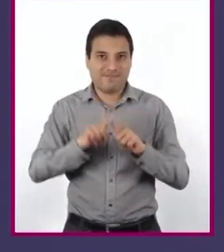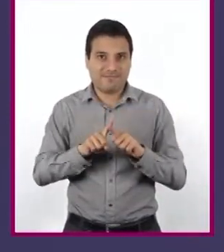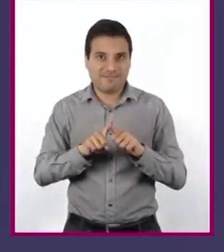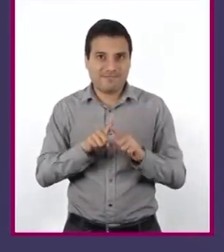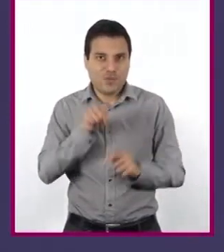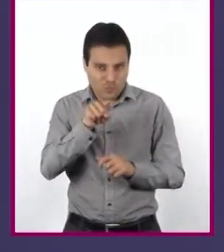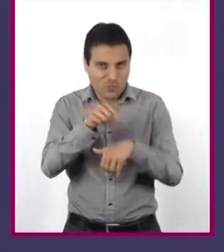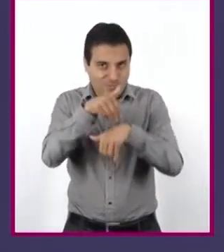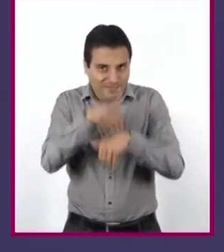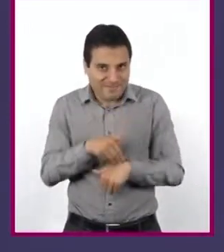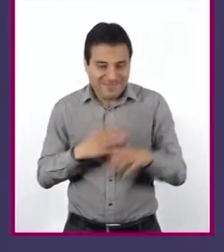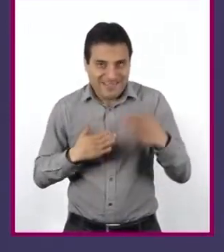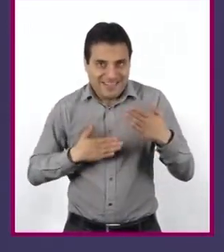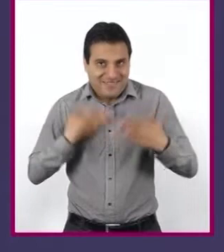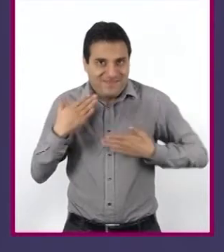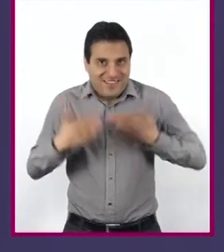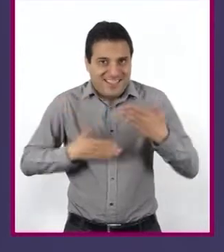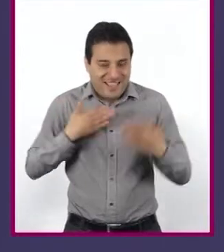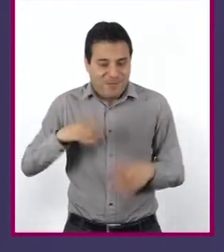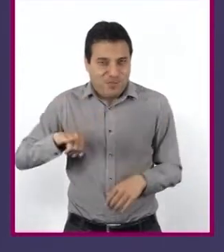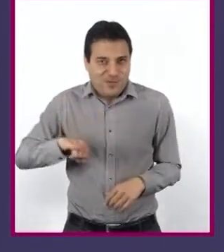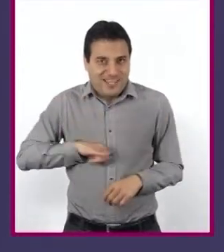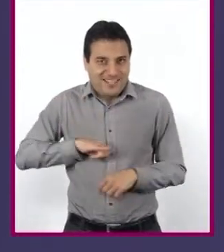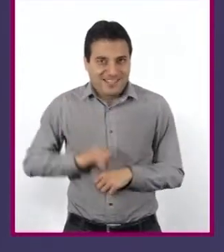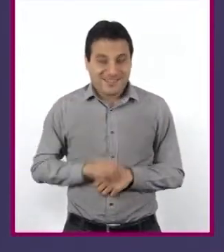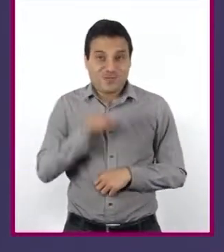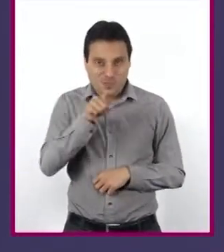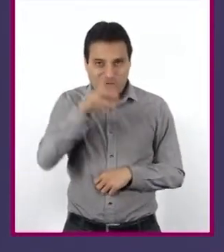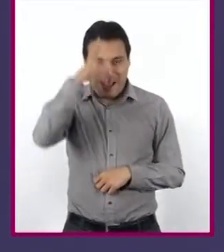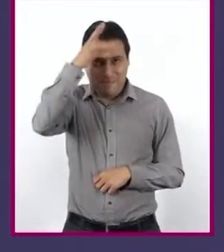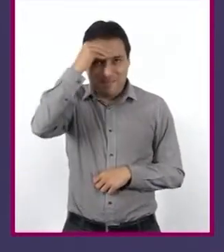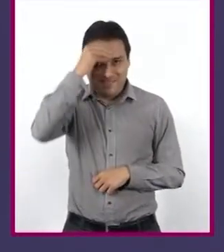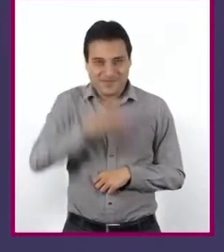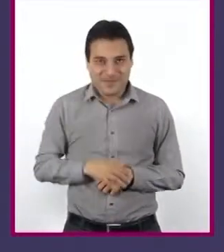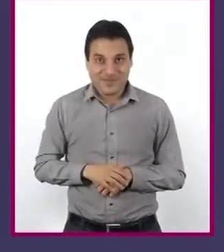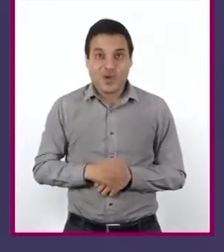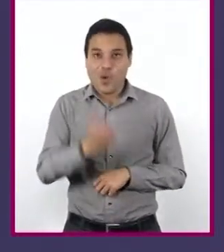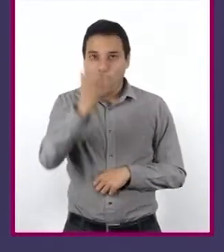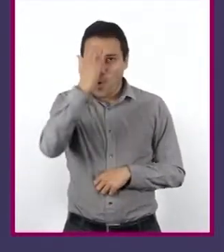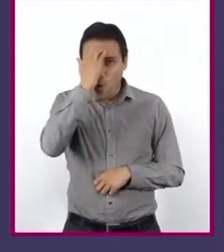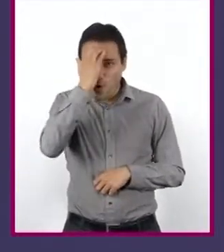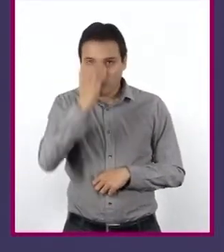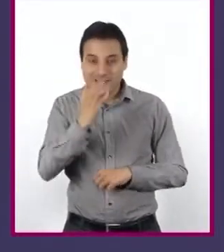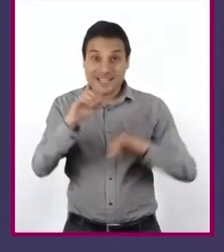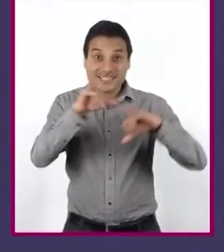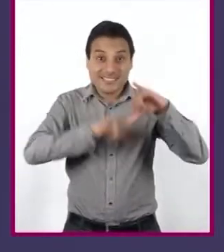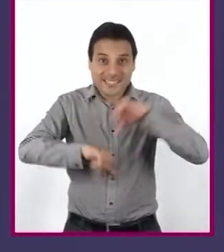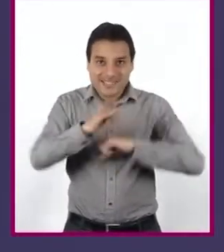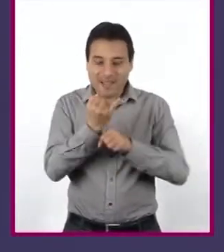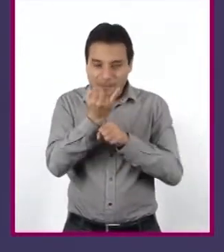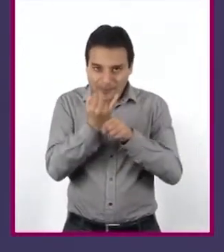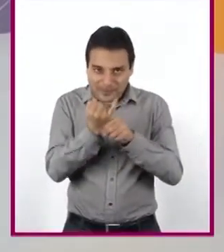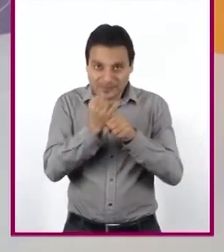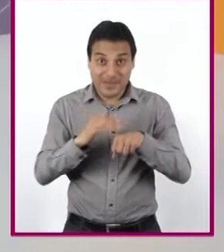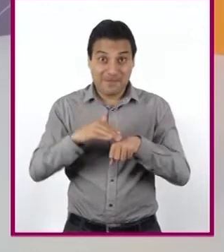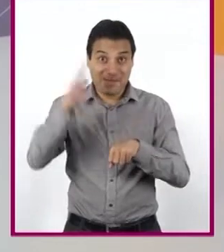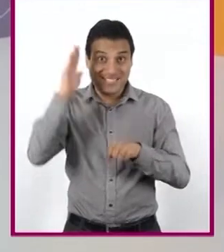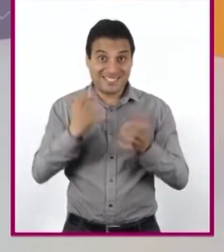e interesante, con la intención de que aprendan y conozcan más de la ciencia química.